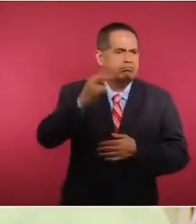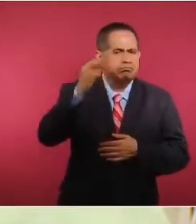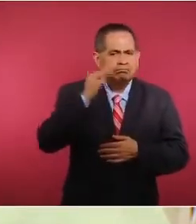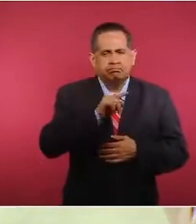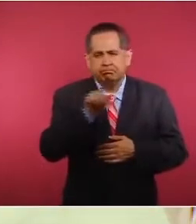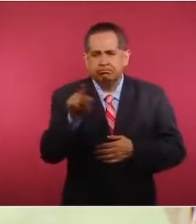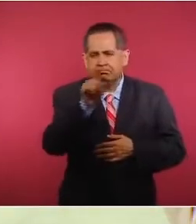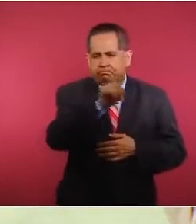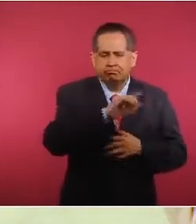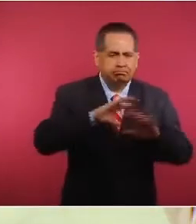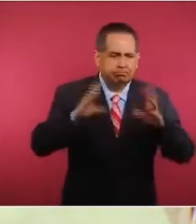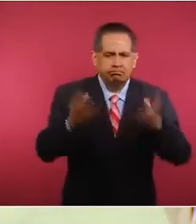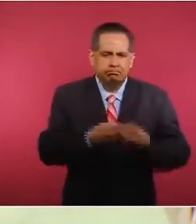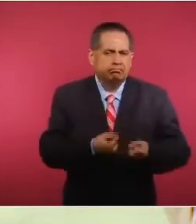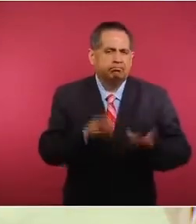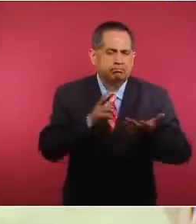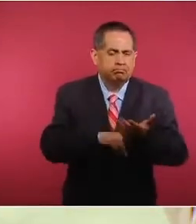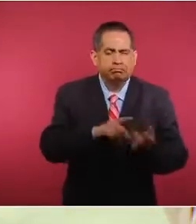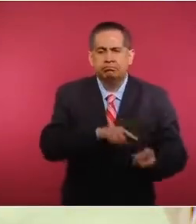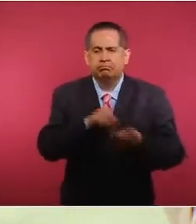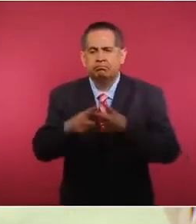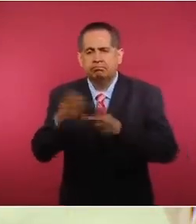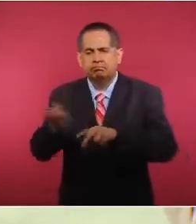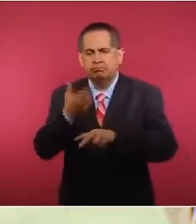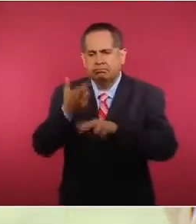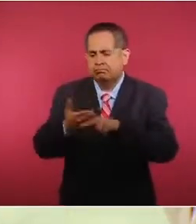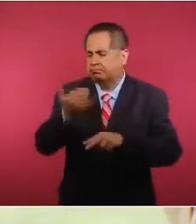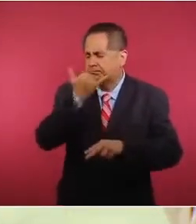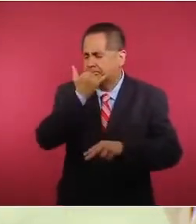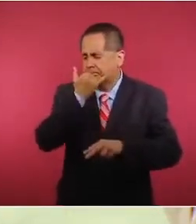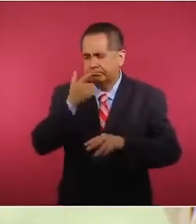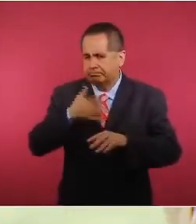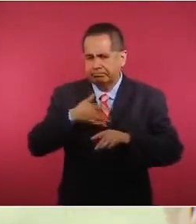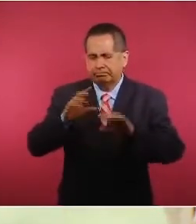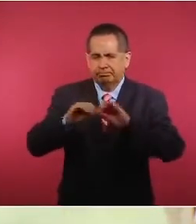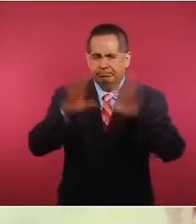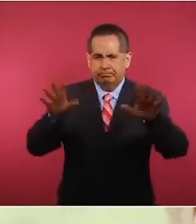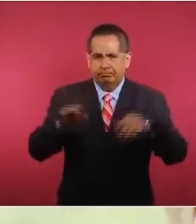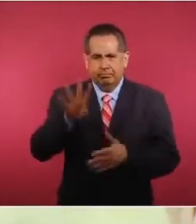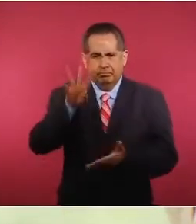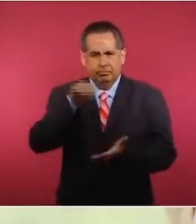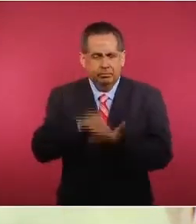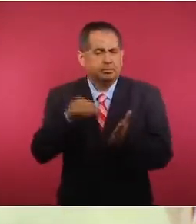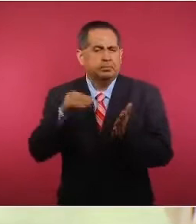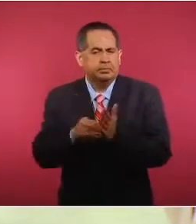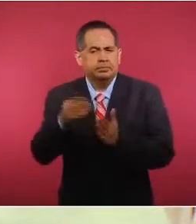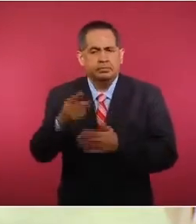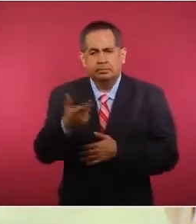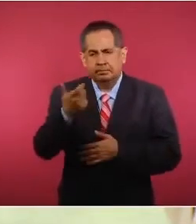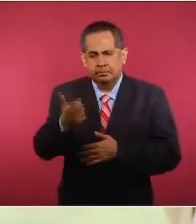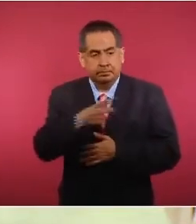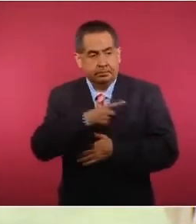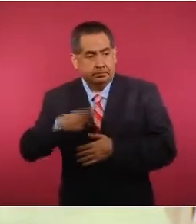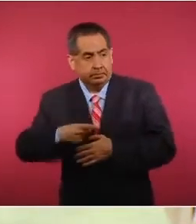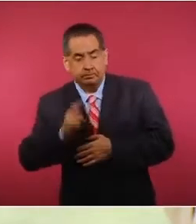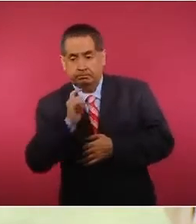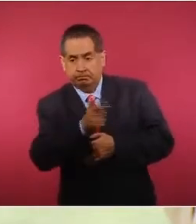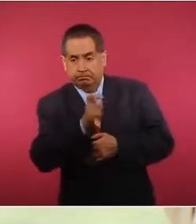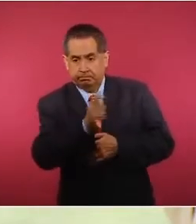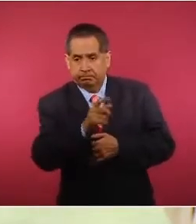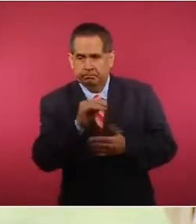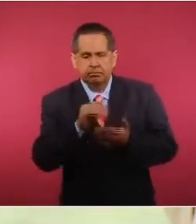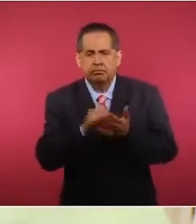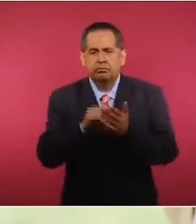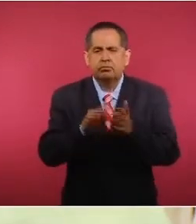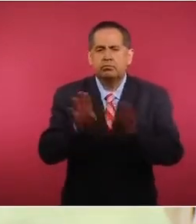del país? Y al general secretario, no me quedó muy claro estos 4,000 millones de pesos que se deben todavía de arrendamiento,